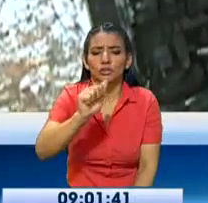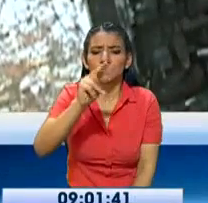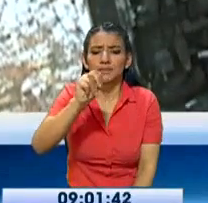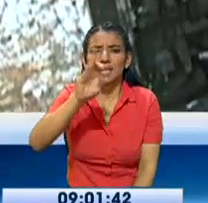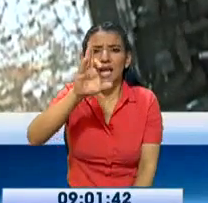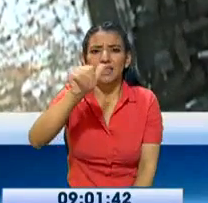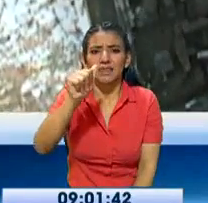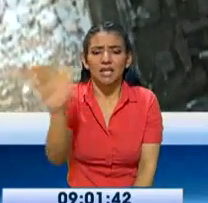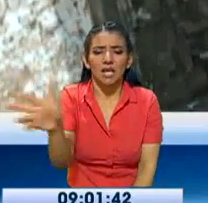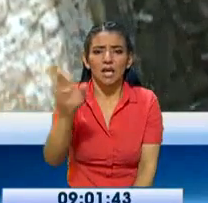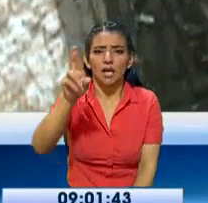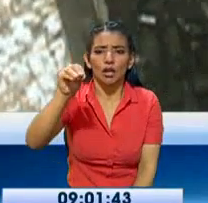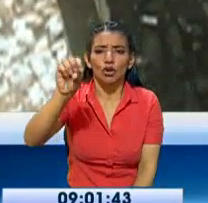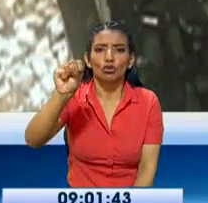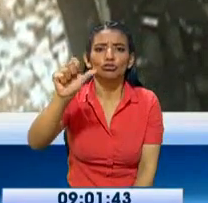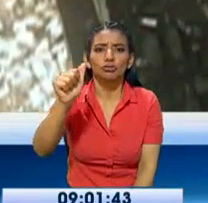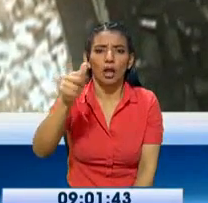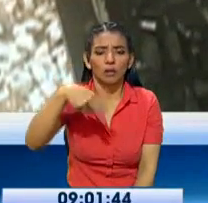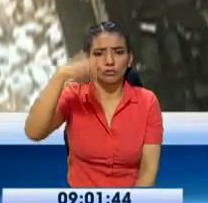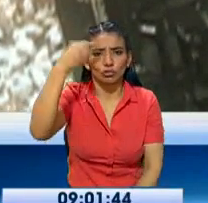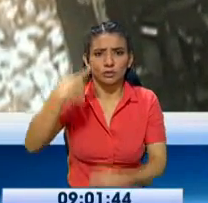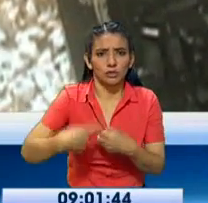del Hierro, al norte de Quito.